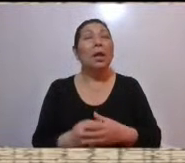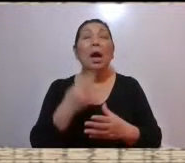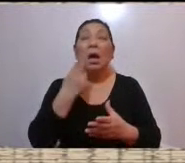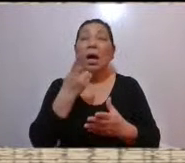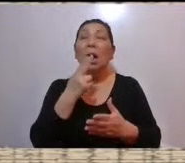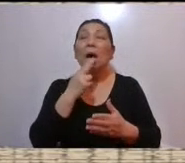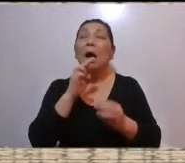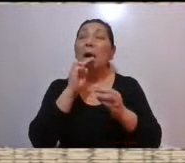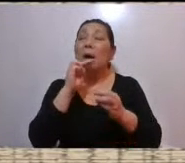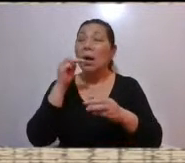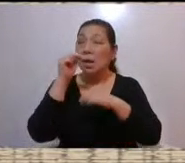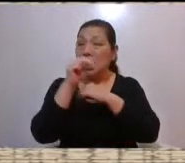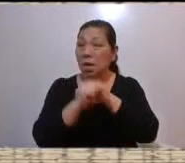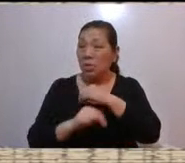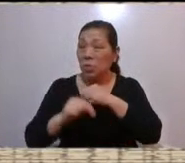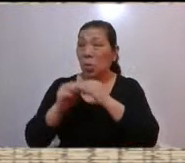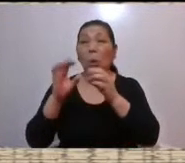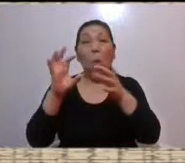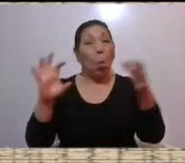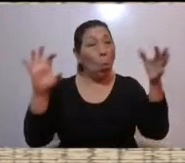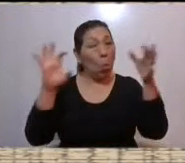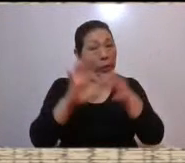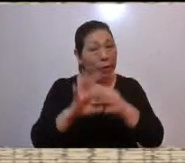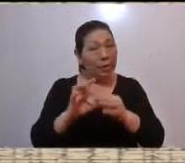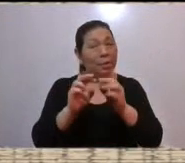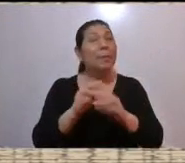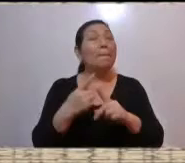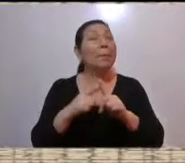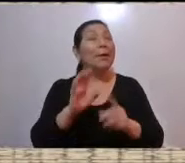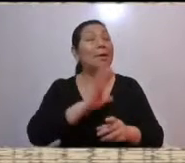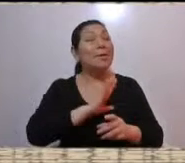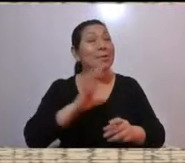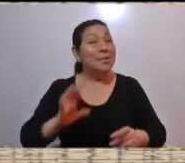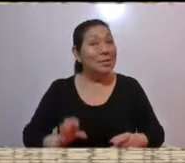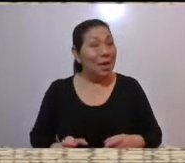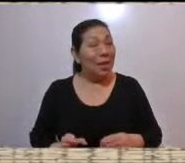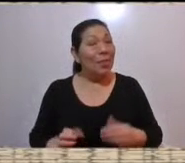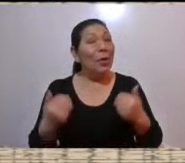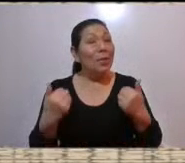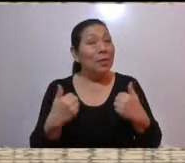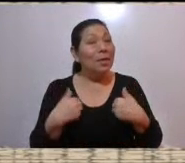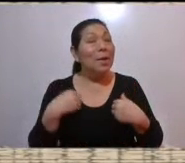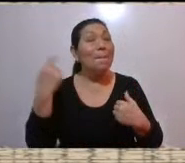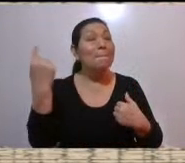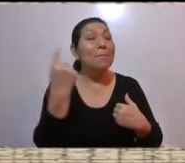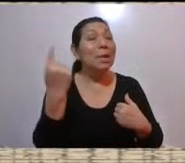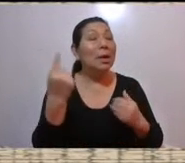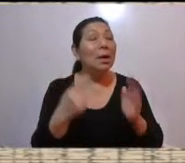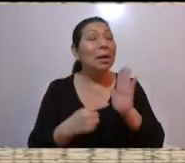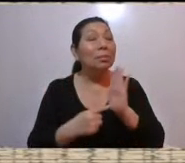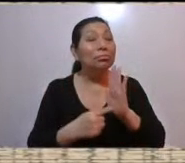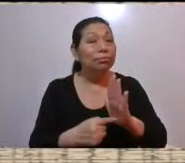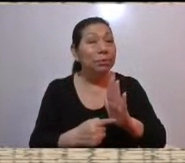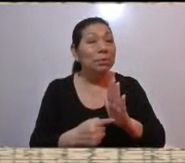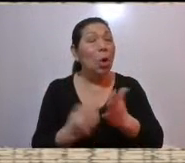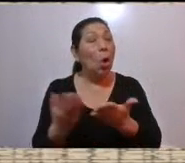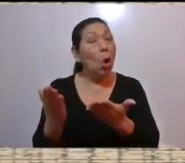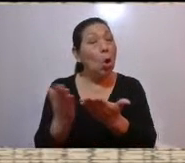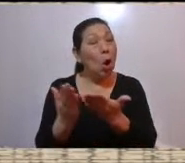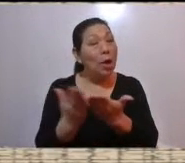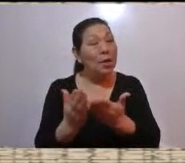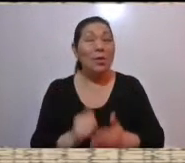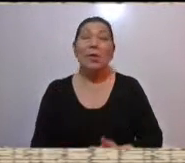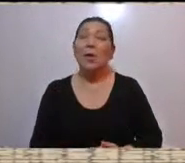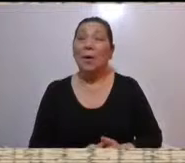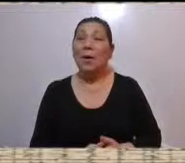las Naciones Unidas, ¿no? Y ha establecido que en cuanto a la disponibilidad, los estados, pues, deben, en primer lugar, ofrecer el